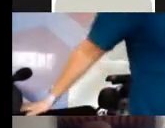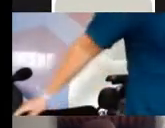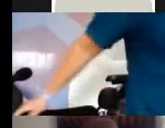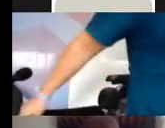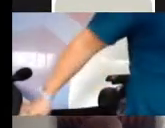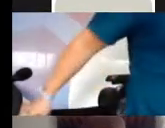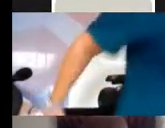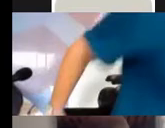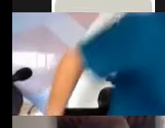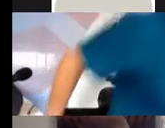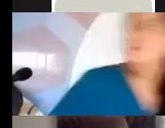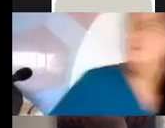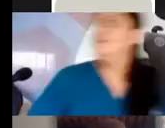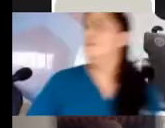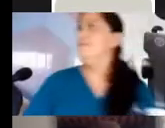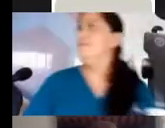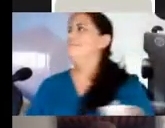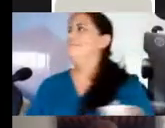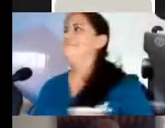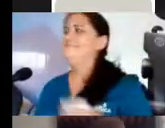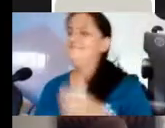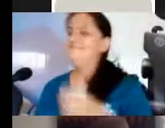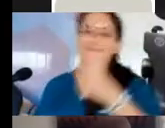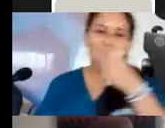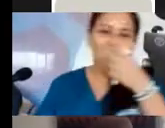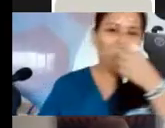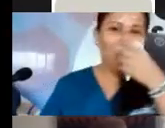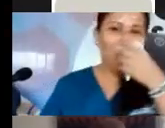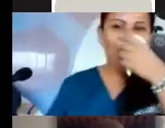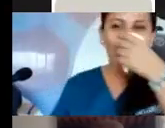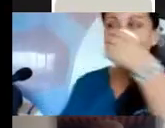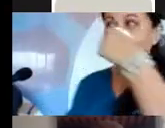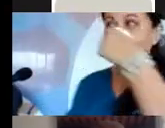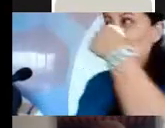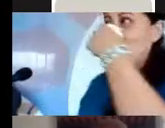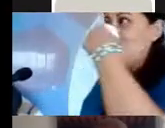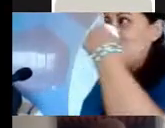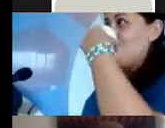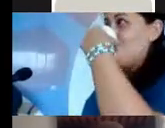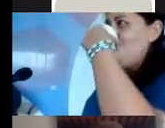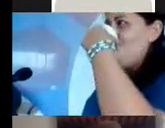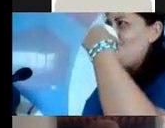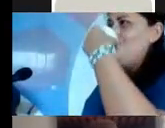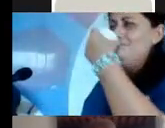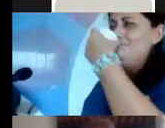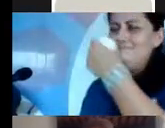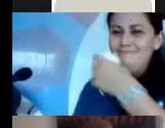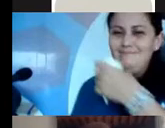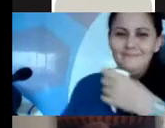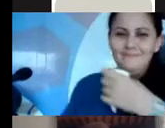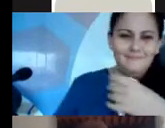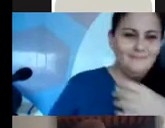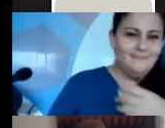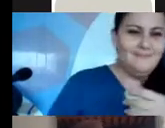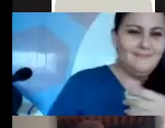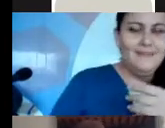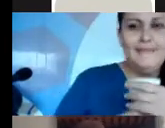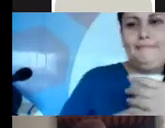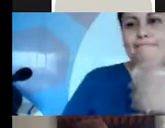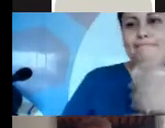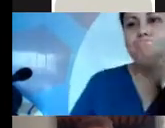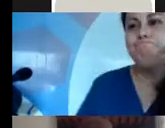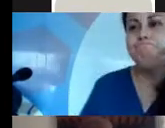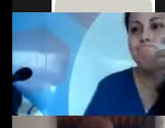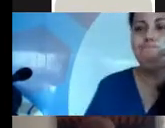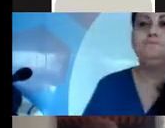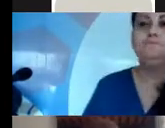veces necesitamos ayuda. Yo diría la mayoría de las veces es muy difícil valorar solos y no en equipo